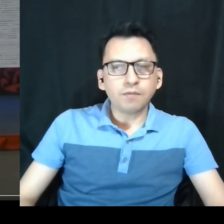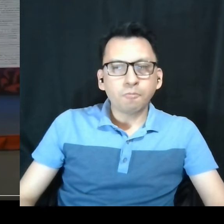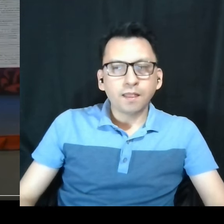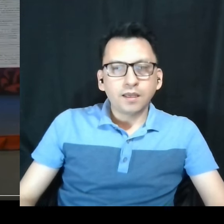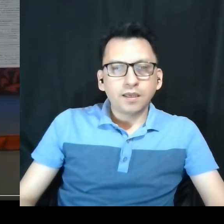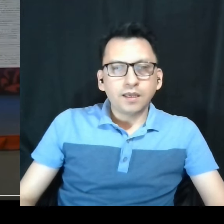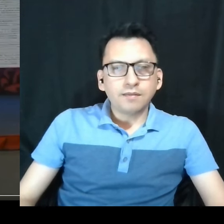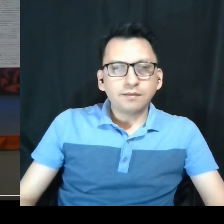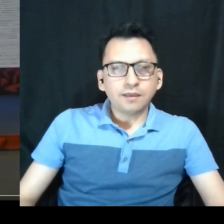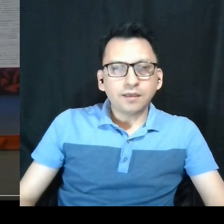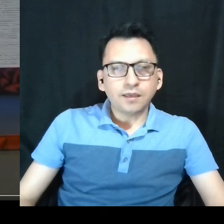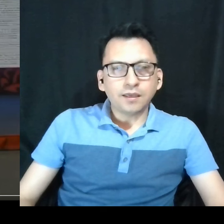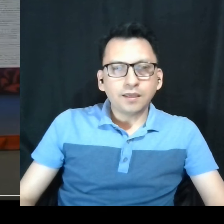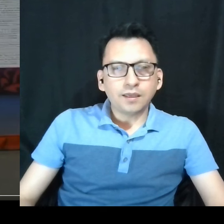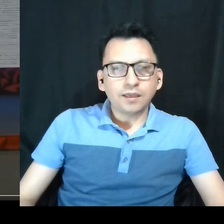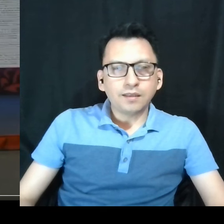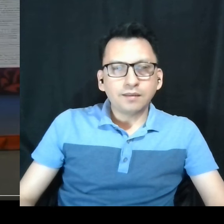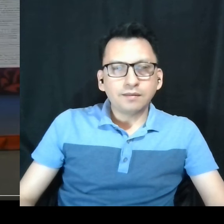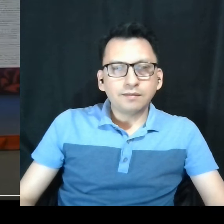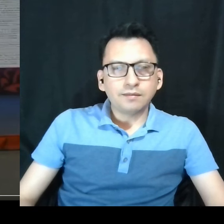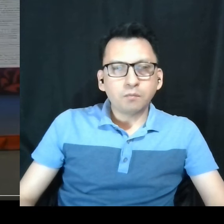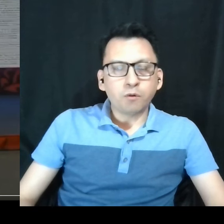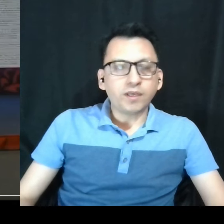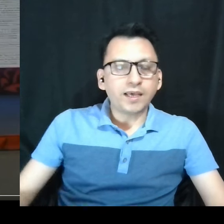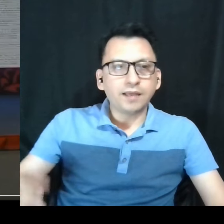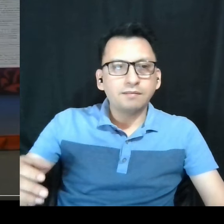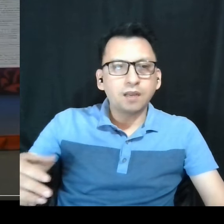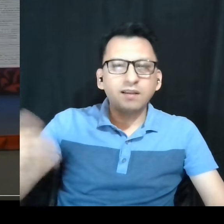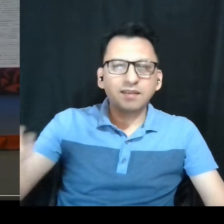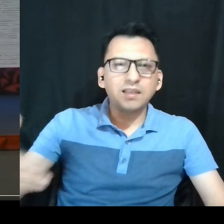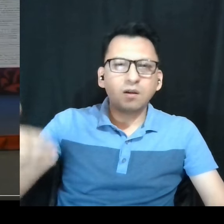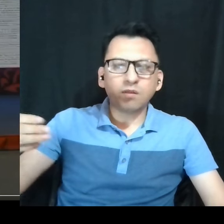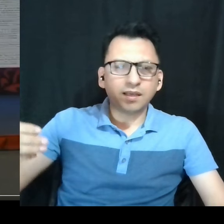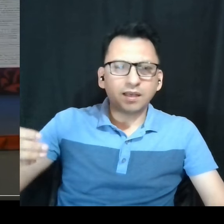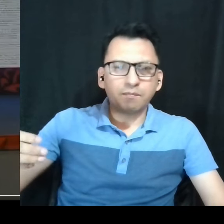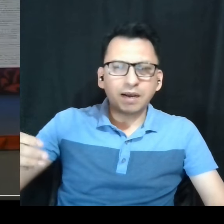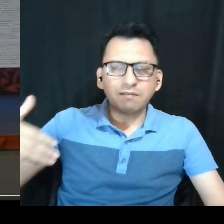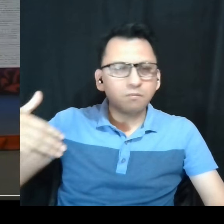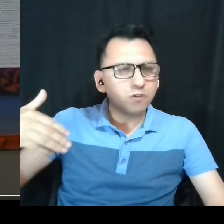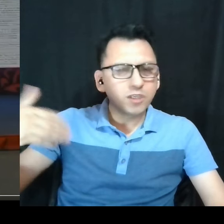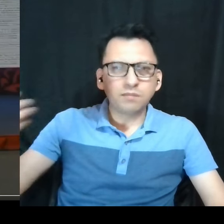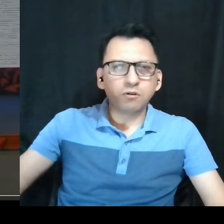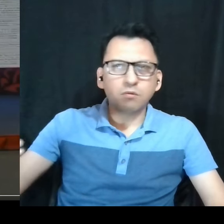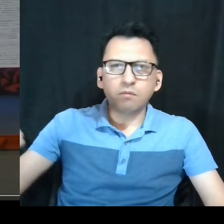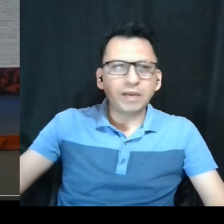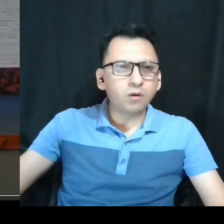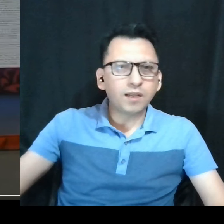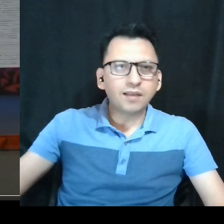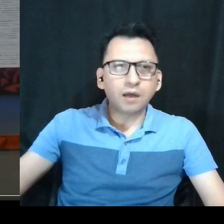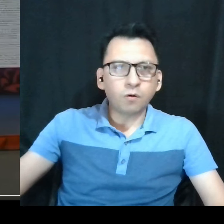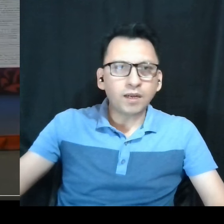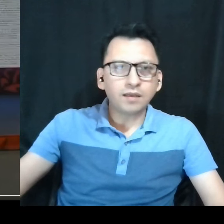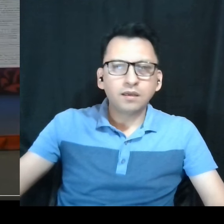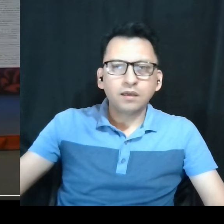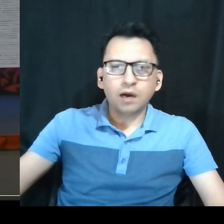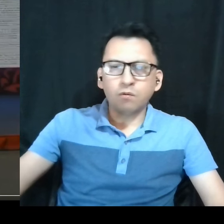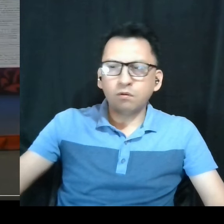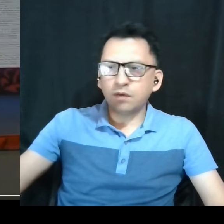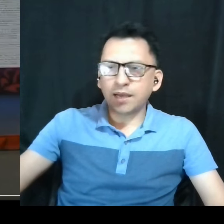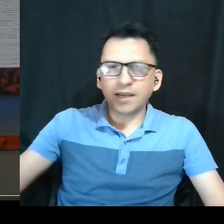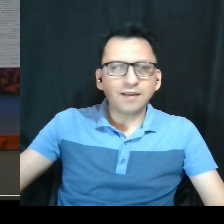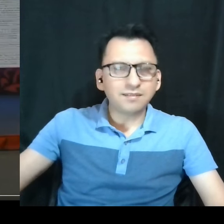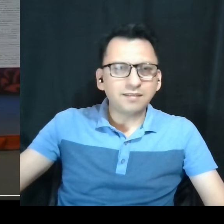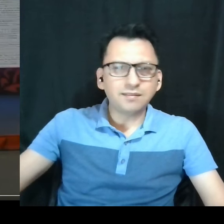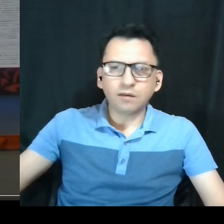de Cabeza de Vaca este porque salió el escándalo de que pagaba muchísimo como 000 la hora